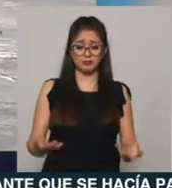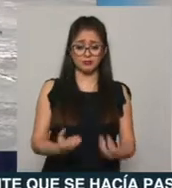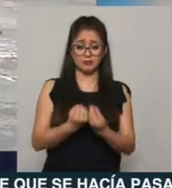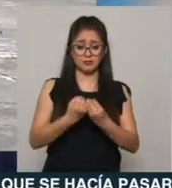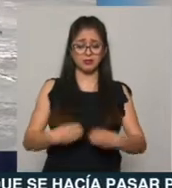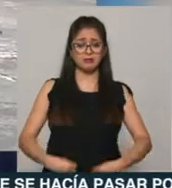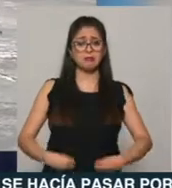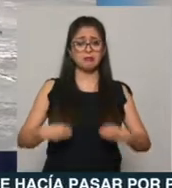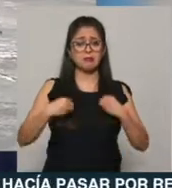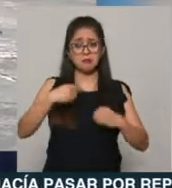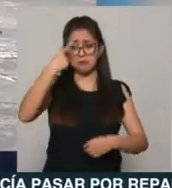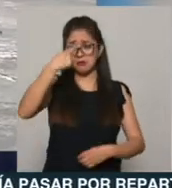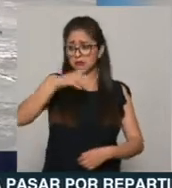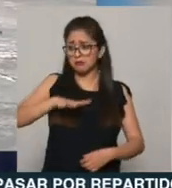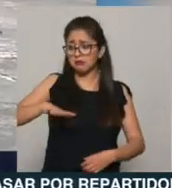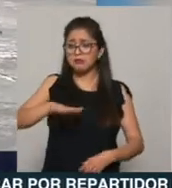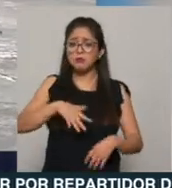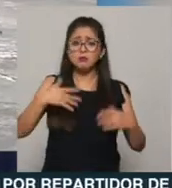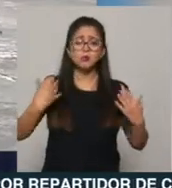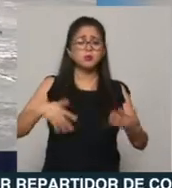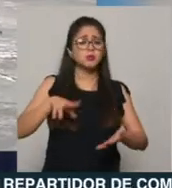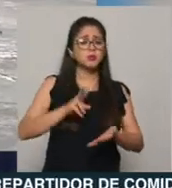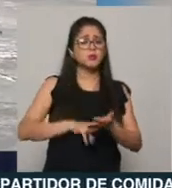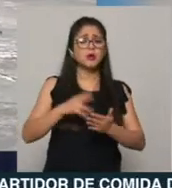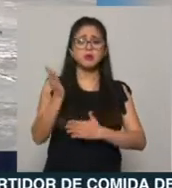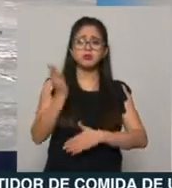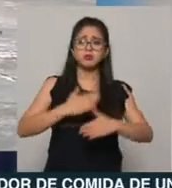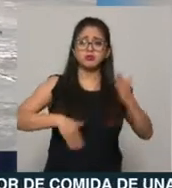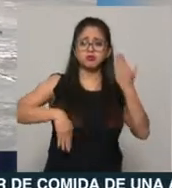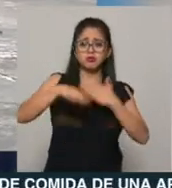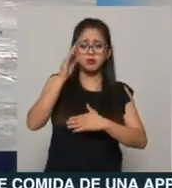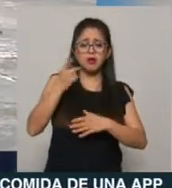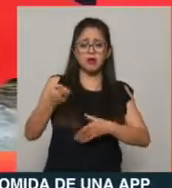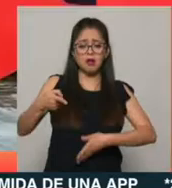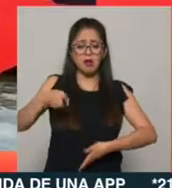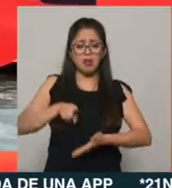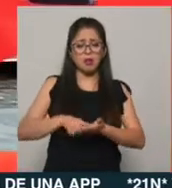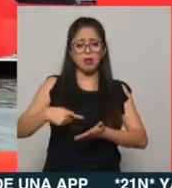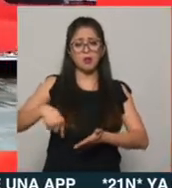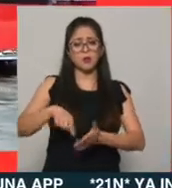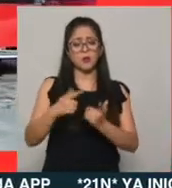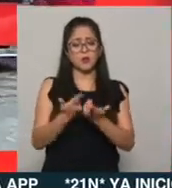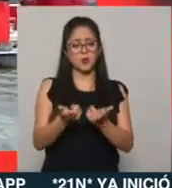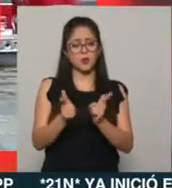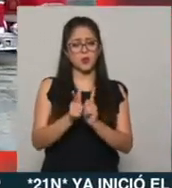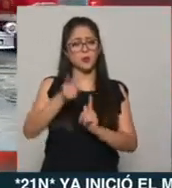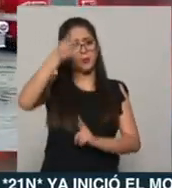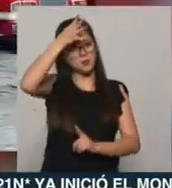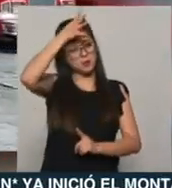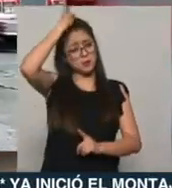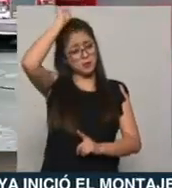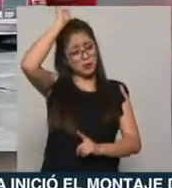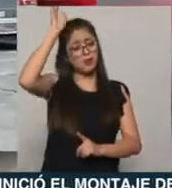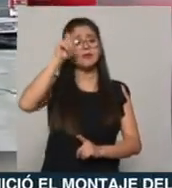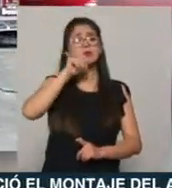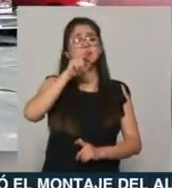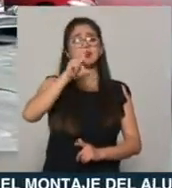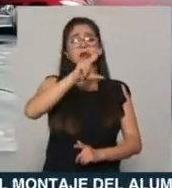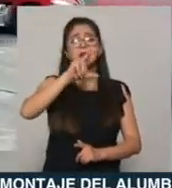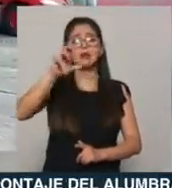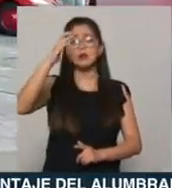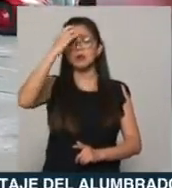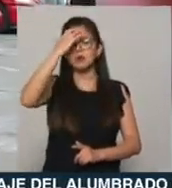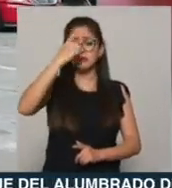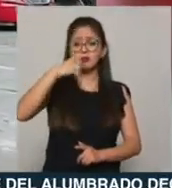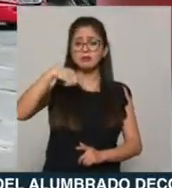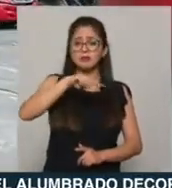es lo máximo, es como que el mayor logro que podemos tener dentro de la corporación y enseguida pues el reconocimiento de las personas. Cuando